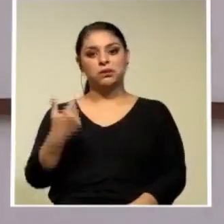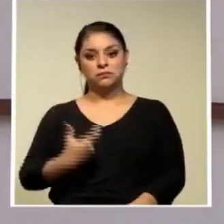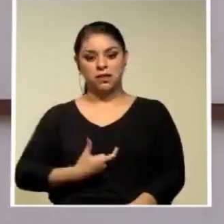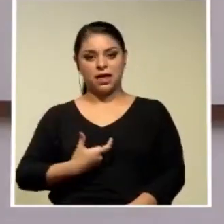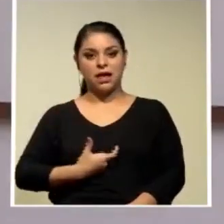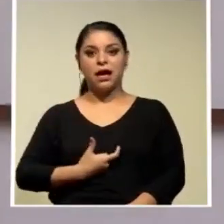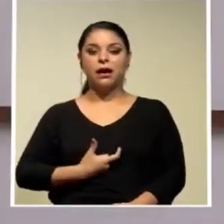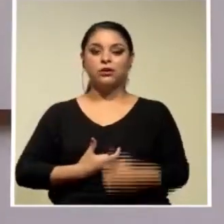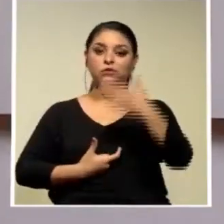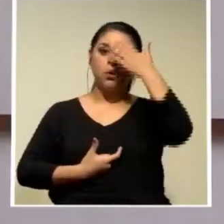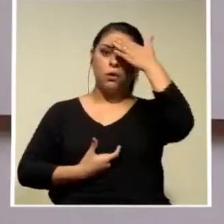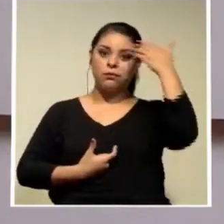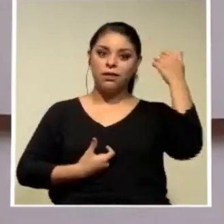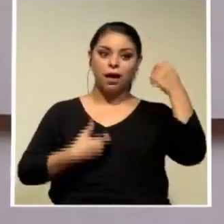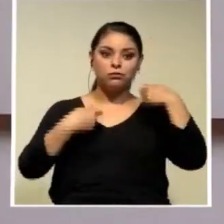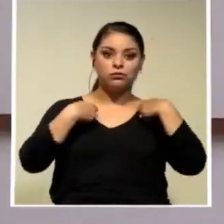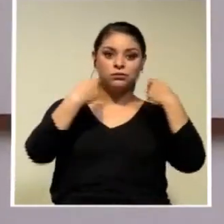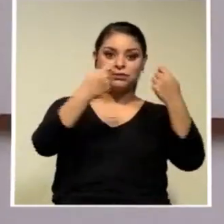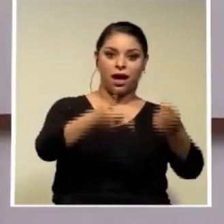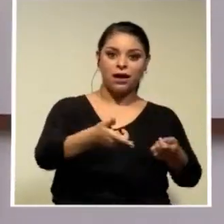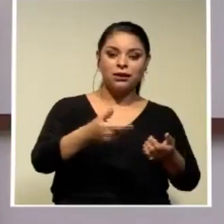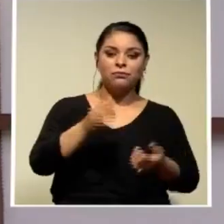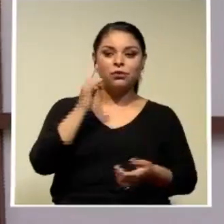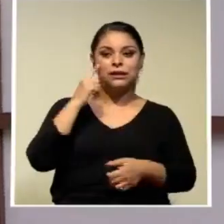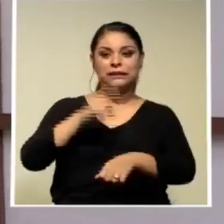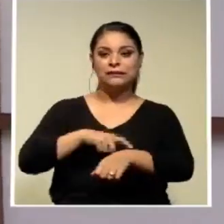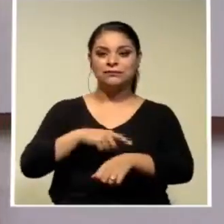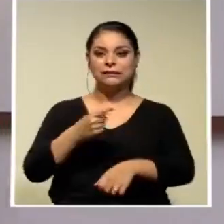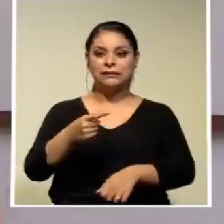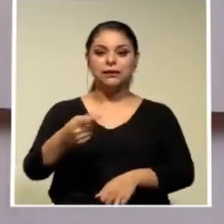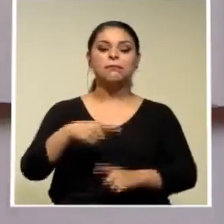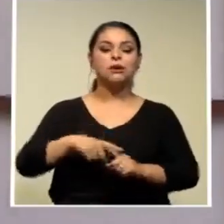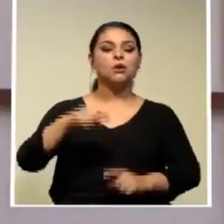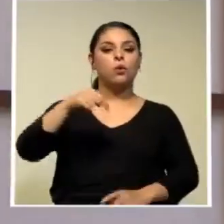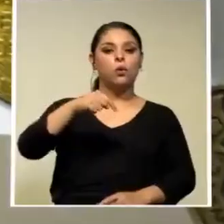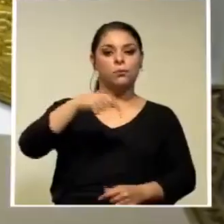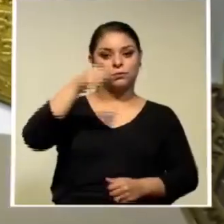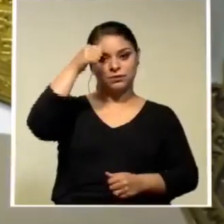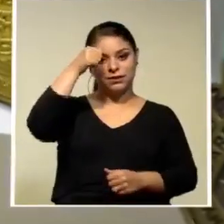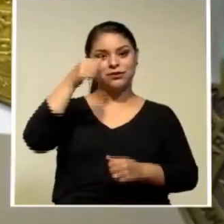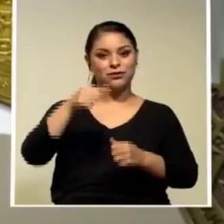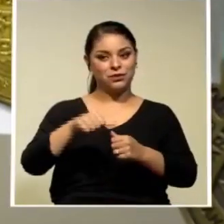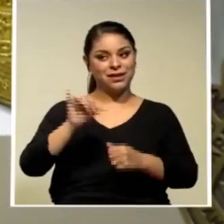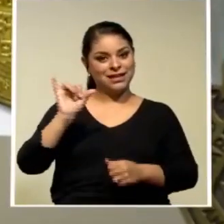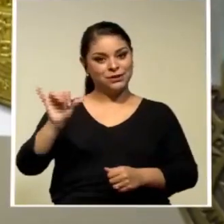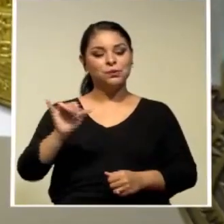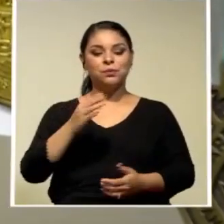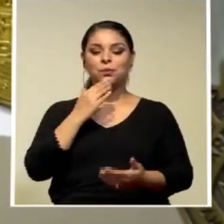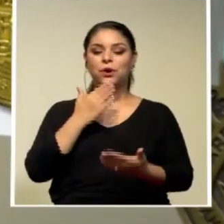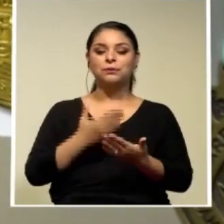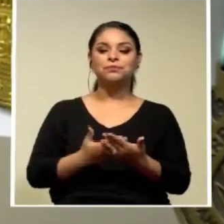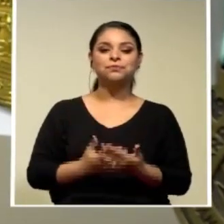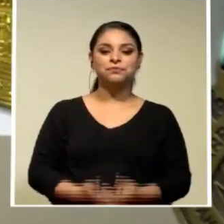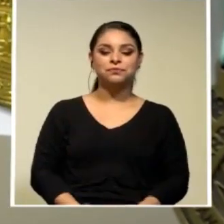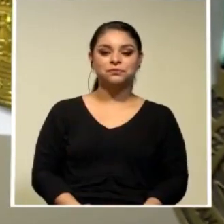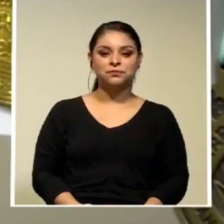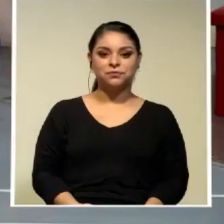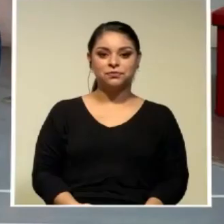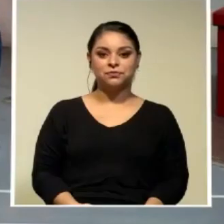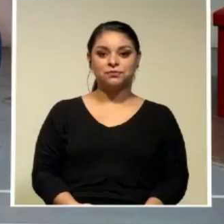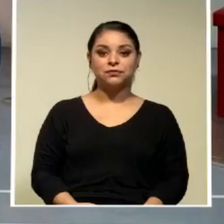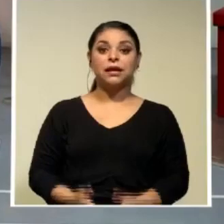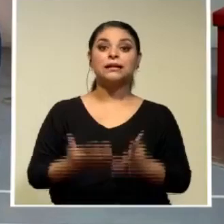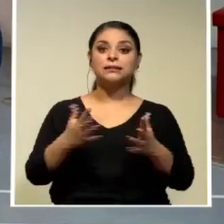ha olvidado dar, ¿verdad, niña Ley? Como que se nos va el tiempo, pero hoy sí nos vamos a recordar de totalmente eso. Pero bueno, niña Gwen, ya